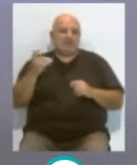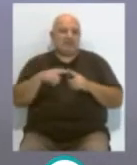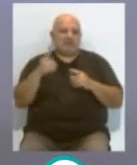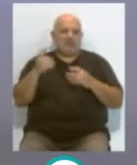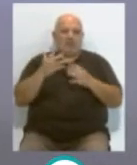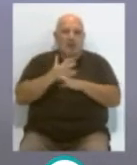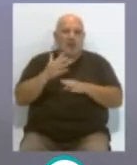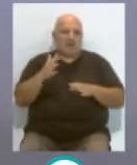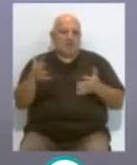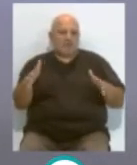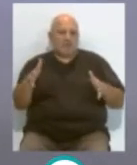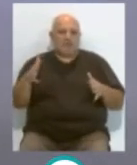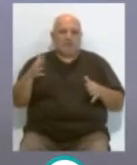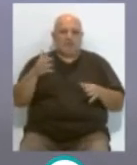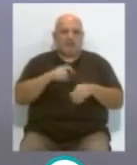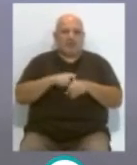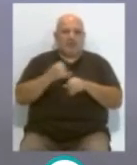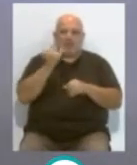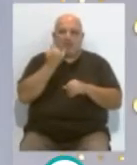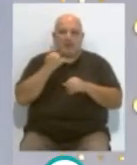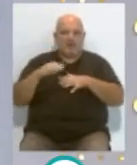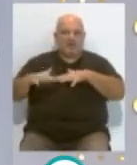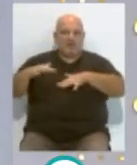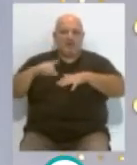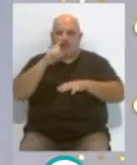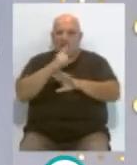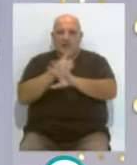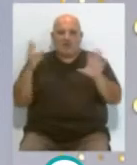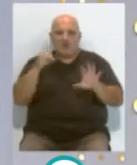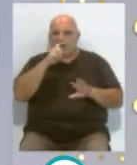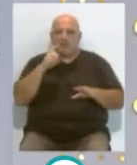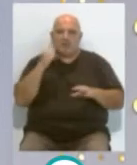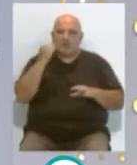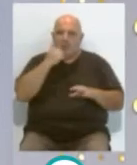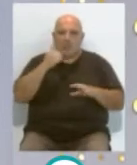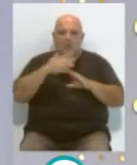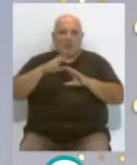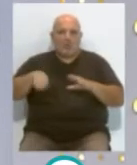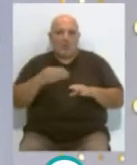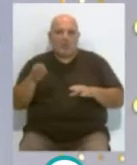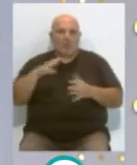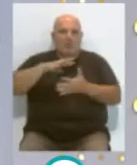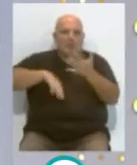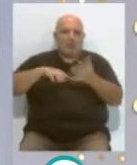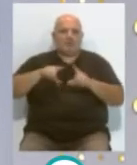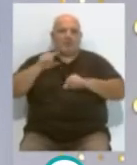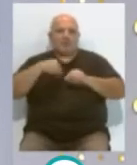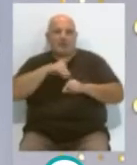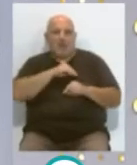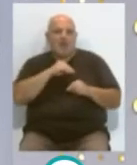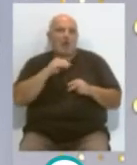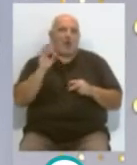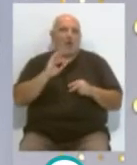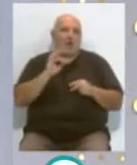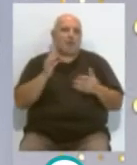de tocarla, de hablar del mismo idioma. La verdad que un jugador que con 18 años tenga ese desparpajo, que sea capaz de, en un Barcelona, en una selección española,